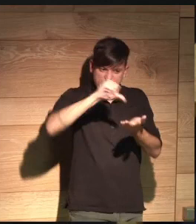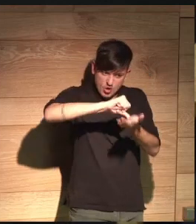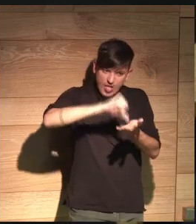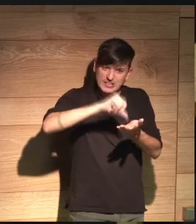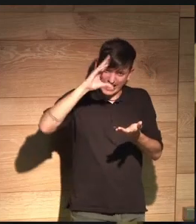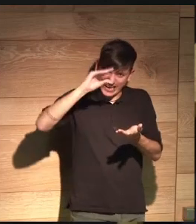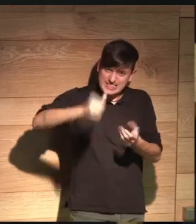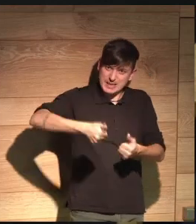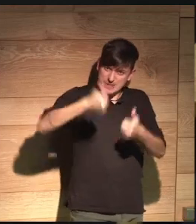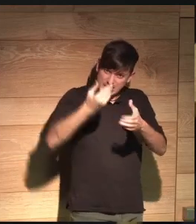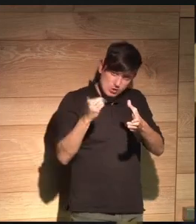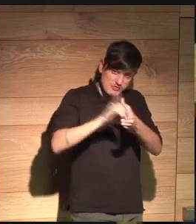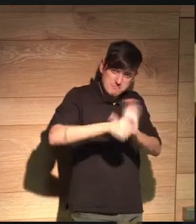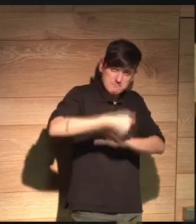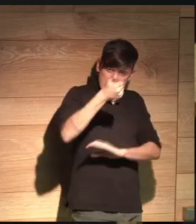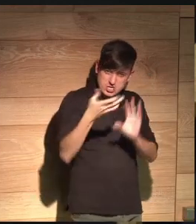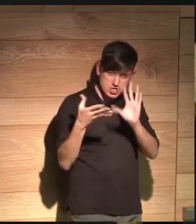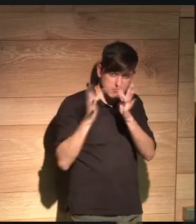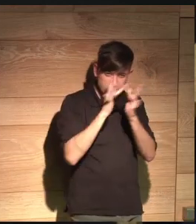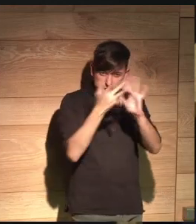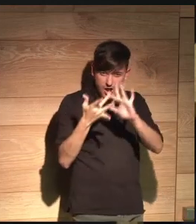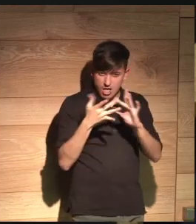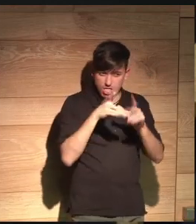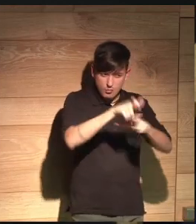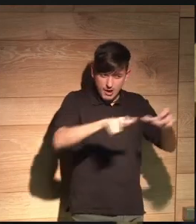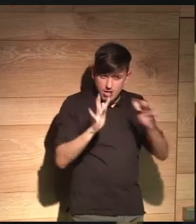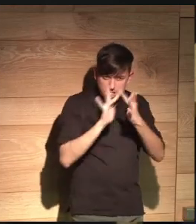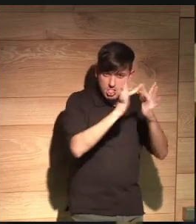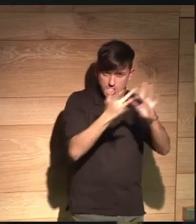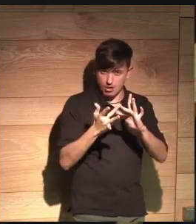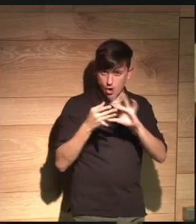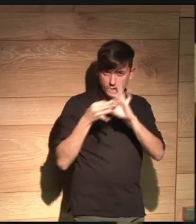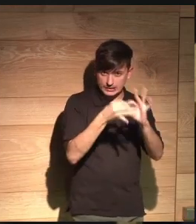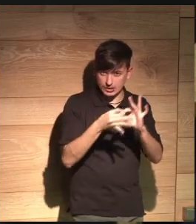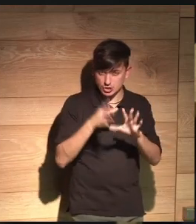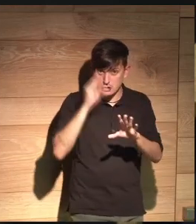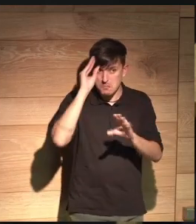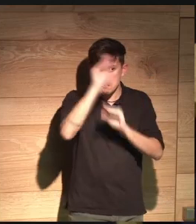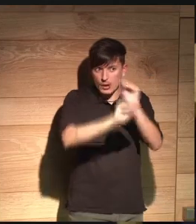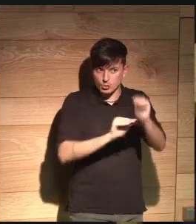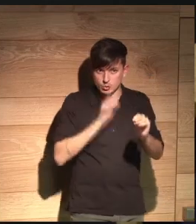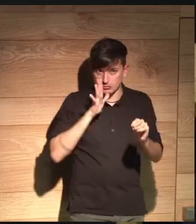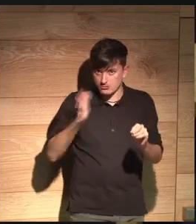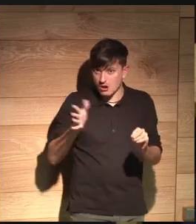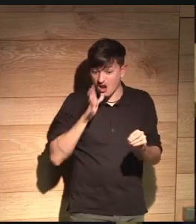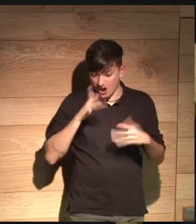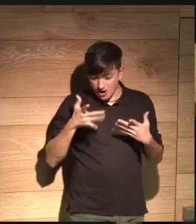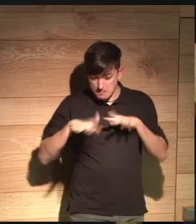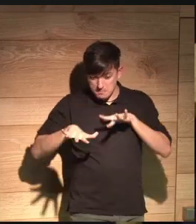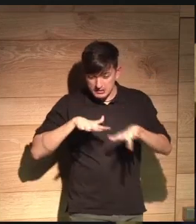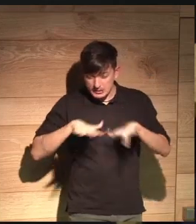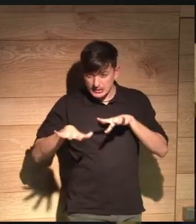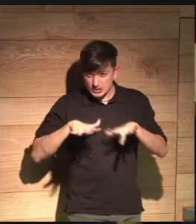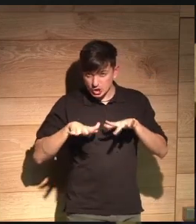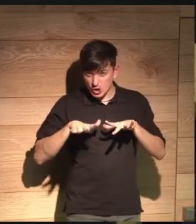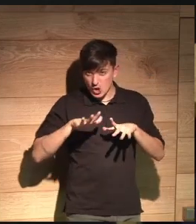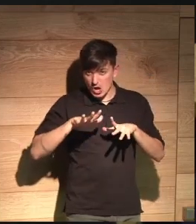inteligentes más inclusivas y conectando a los humanos con las ciudades entonces le pregunto a esto porque ahora hay parte del movimiento